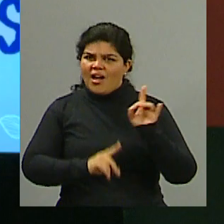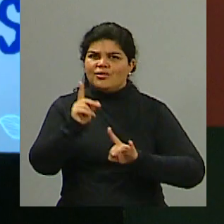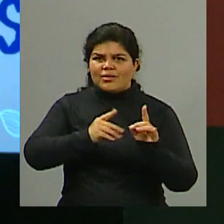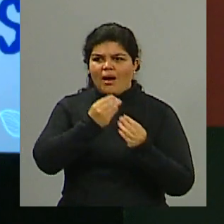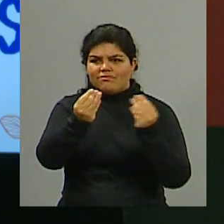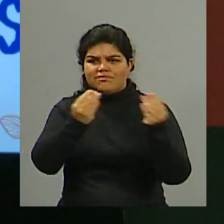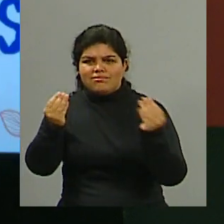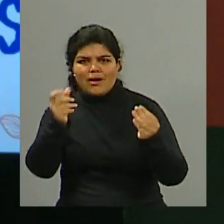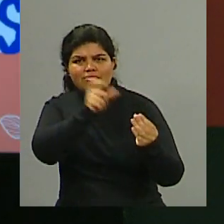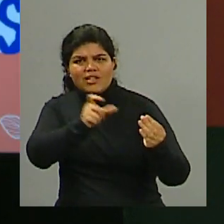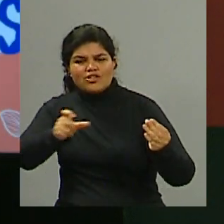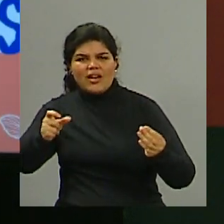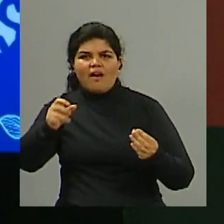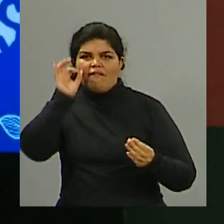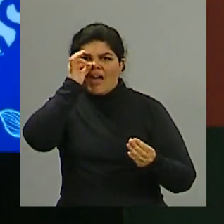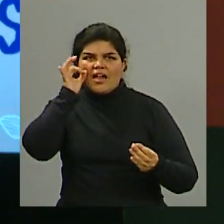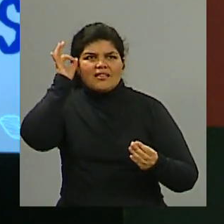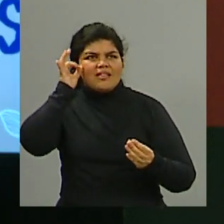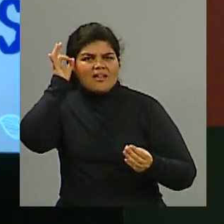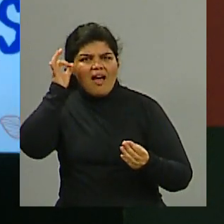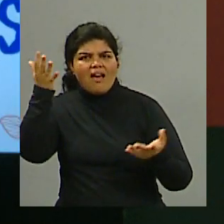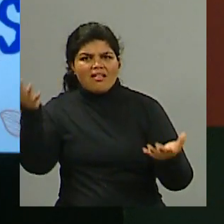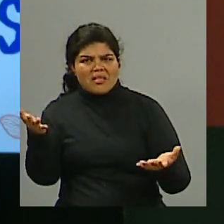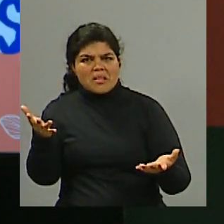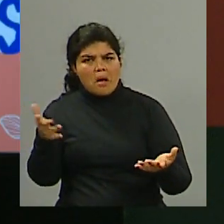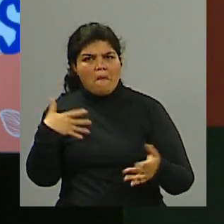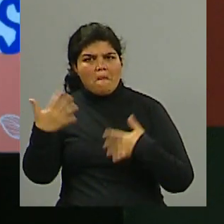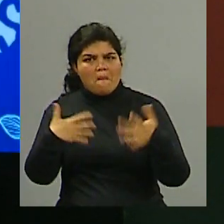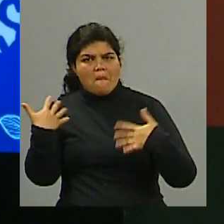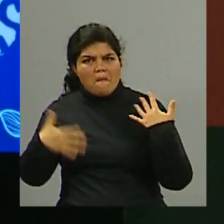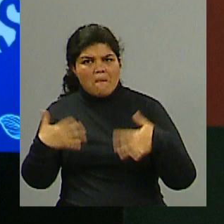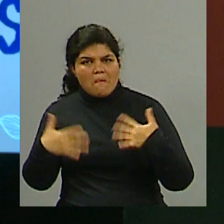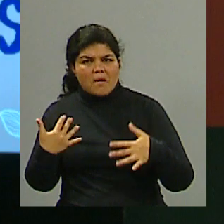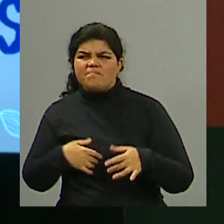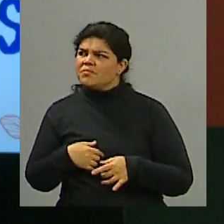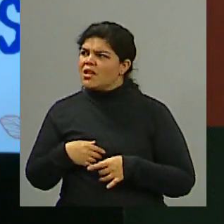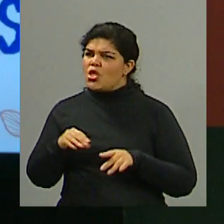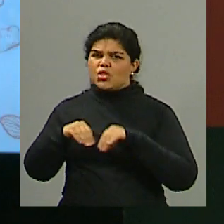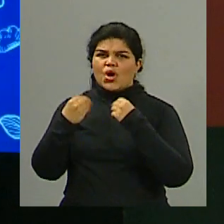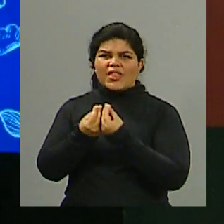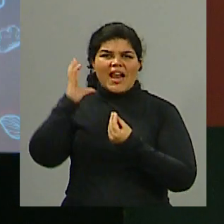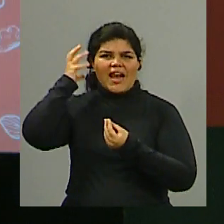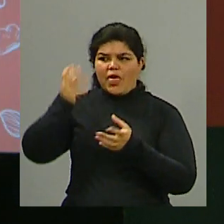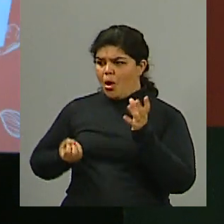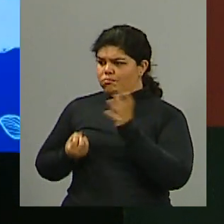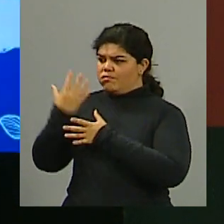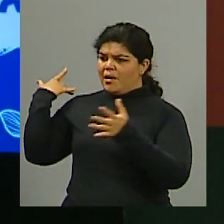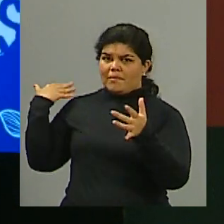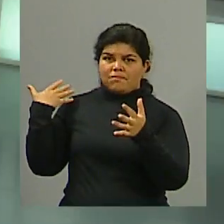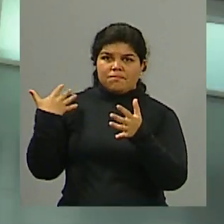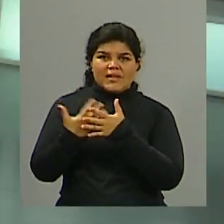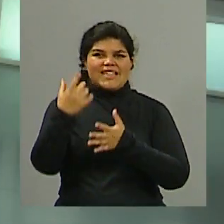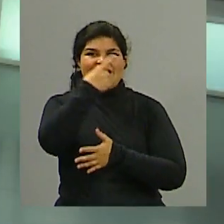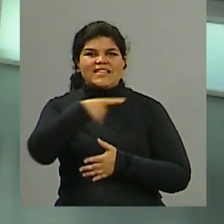40 años. 103 años, uno piensa que es poco, pero en realidad esto tiene mucho que ver con la historia maravillosa que tiene este medio